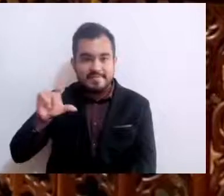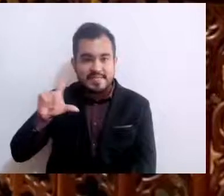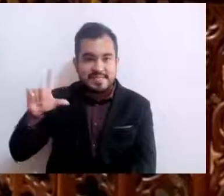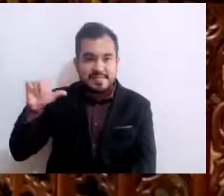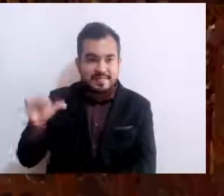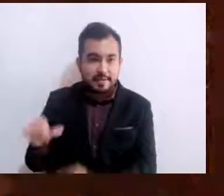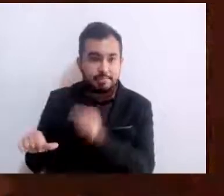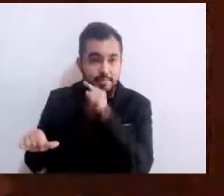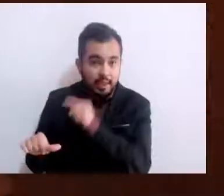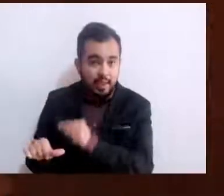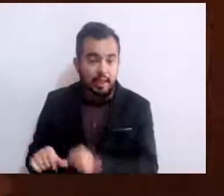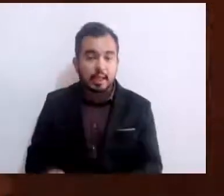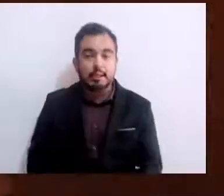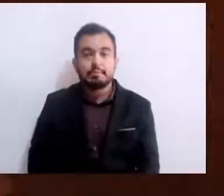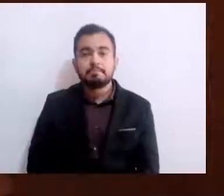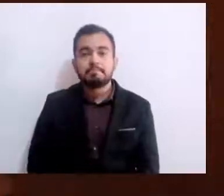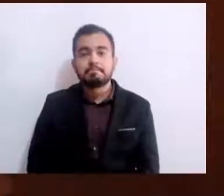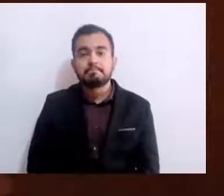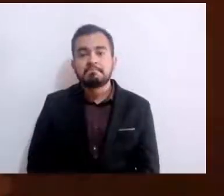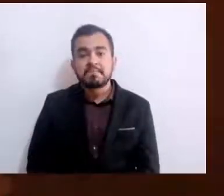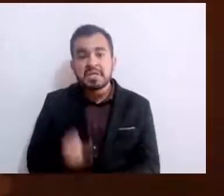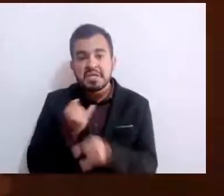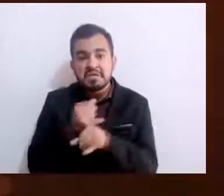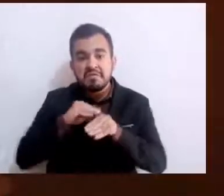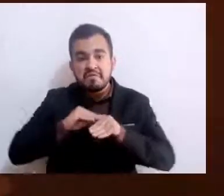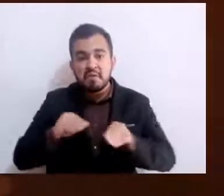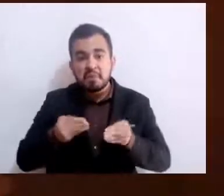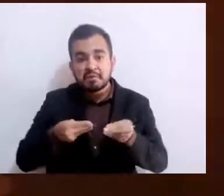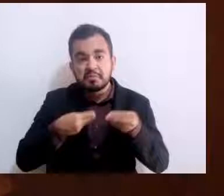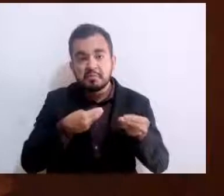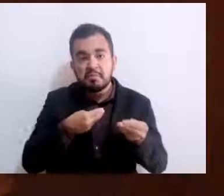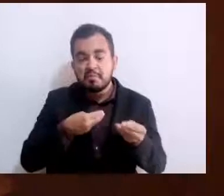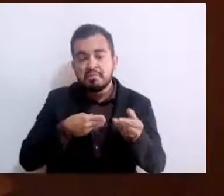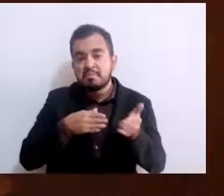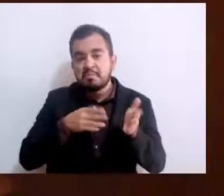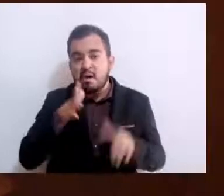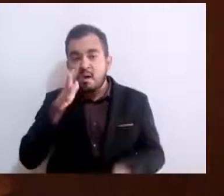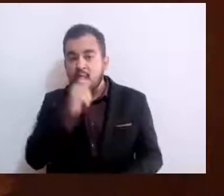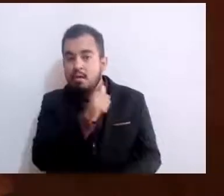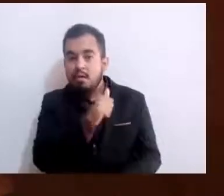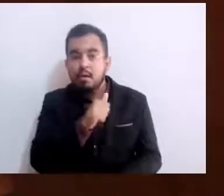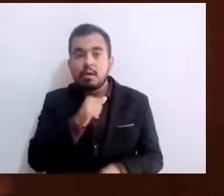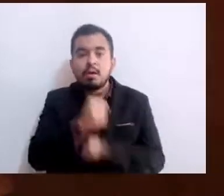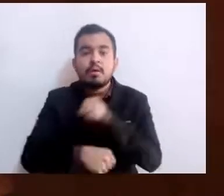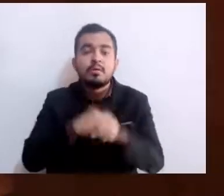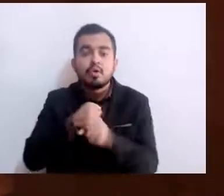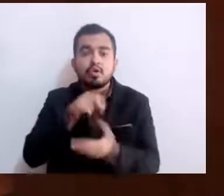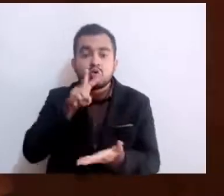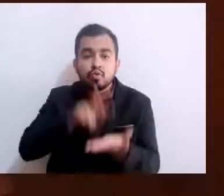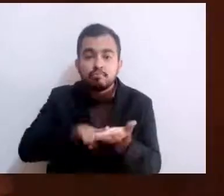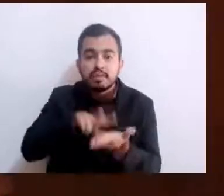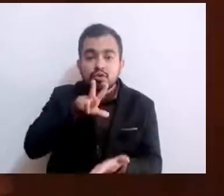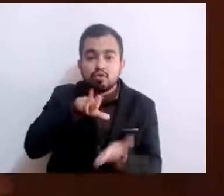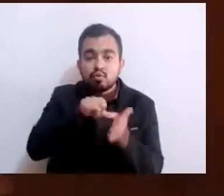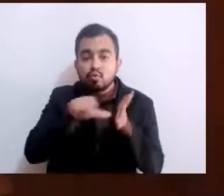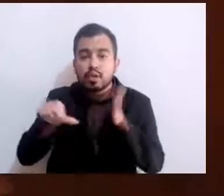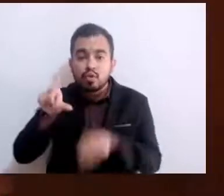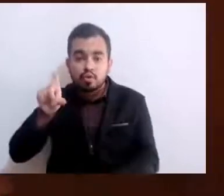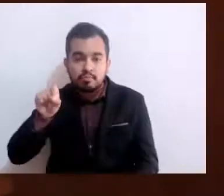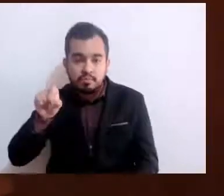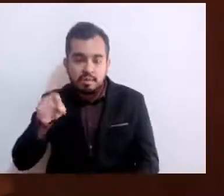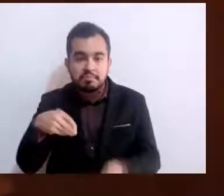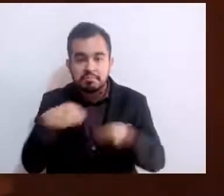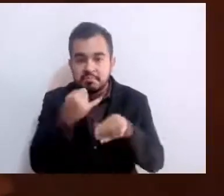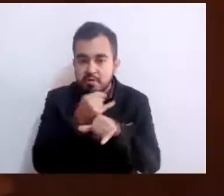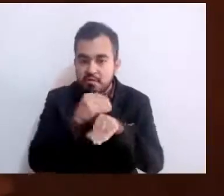se evitó entregar información correspondiente a los años 2018 a 2020 y del año